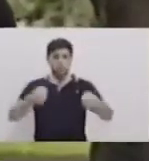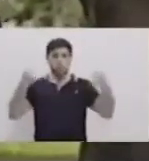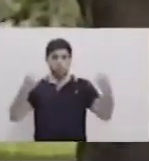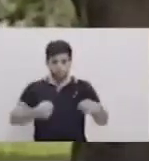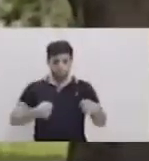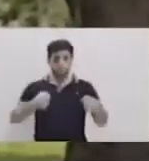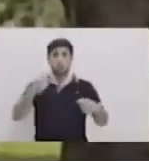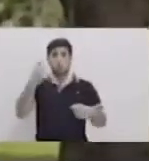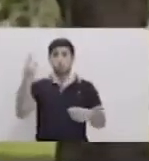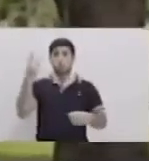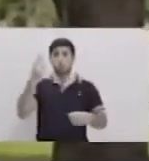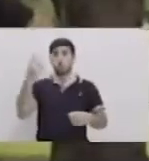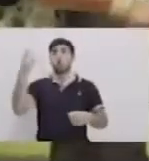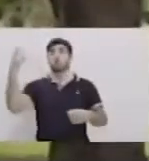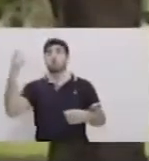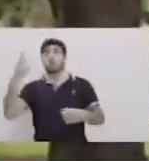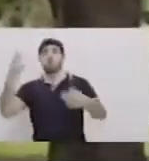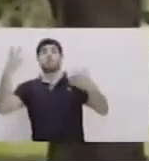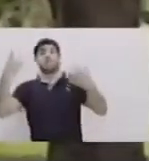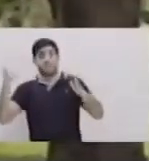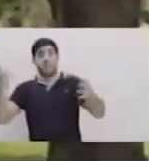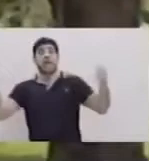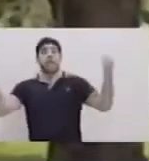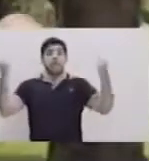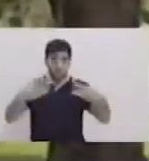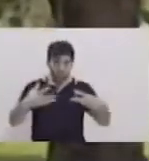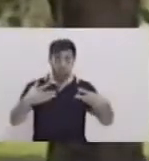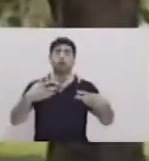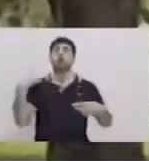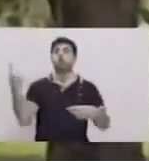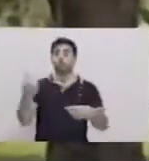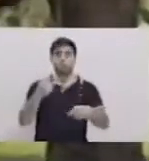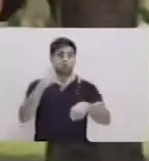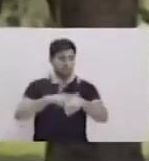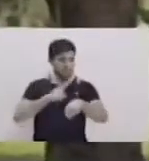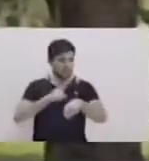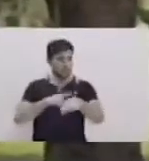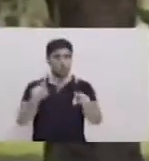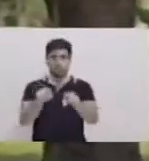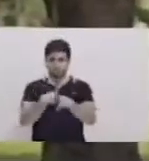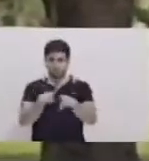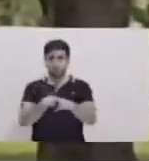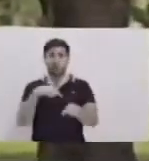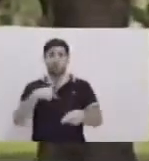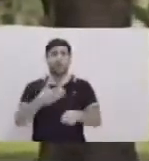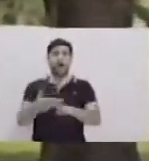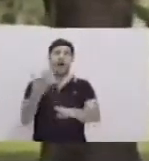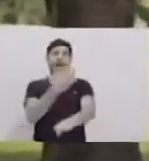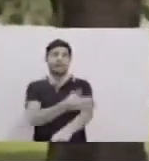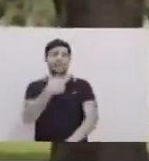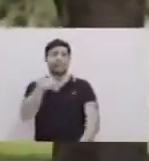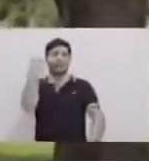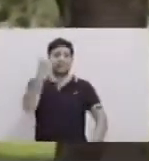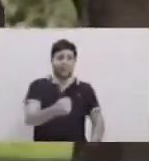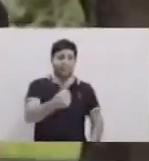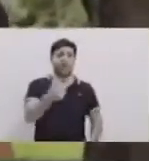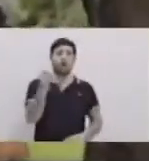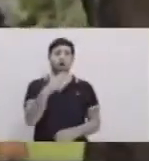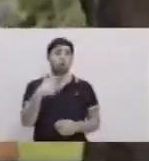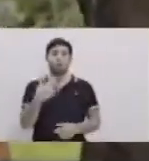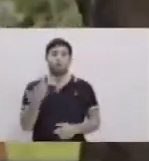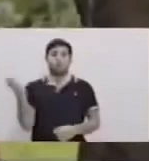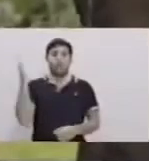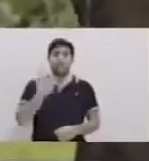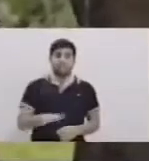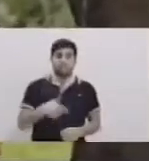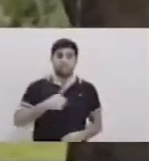tijera. Una, dos y tres. Y al mismo tiempo tienen que sacar el elemento que van a utilizar. También